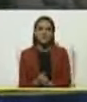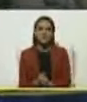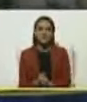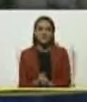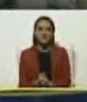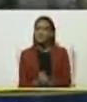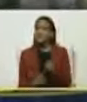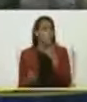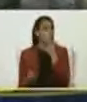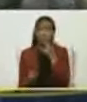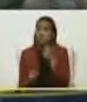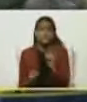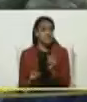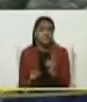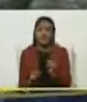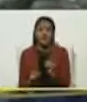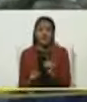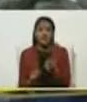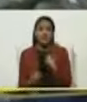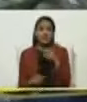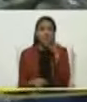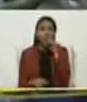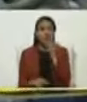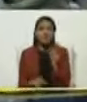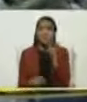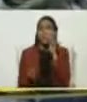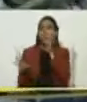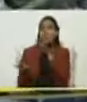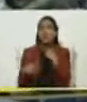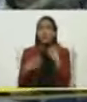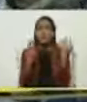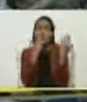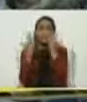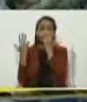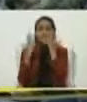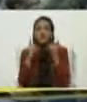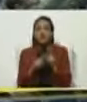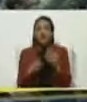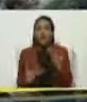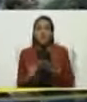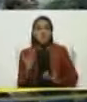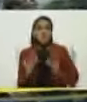No es fácil hablar después de ver tantas cosas, le digo.